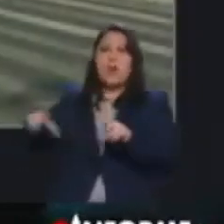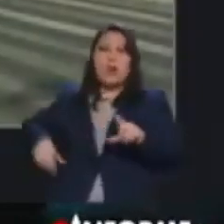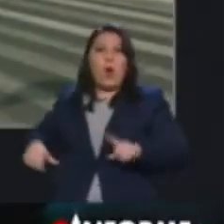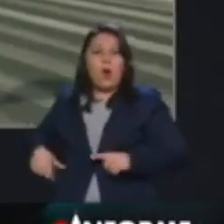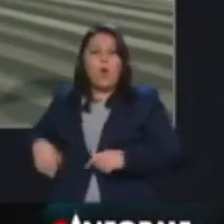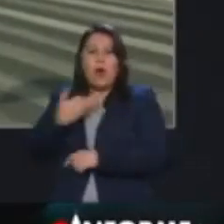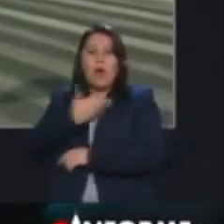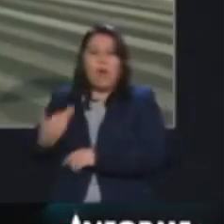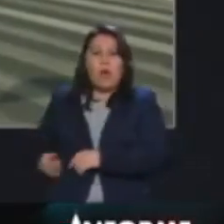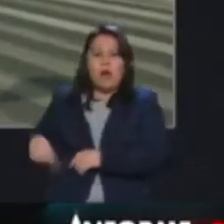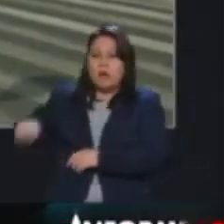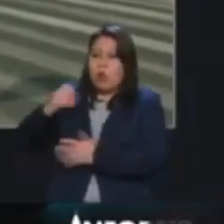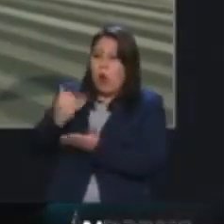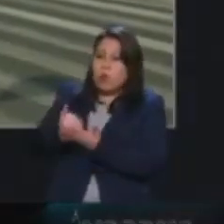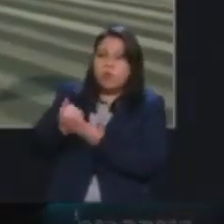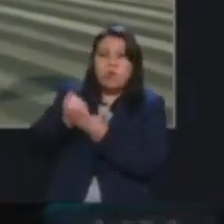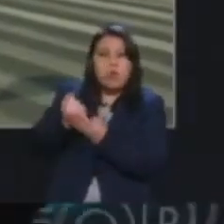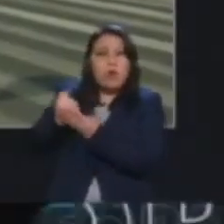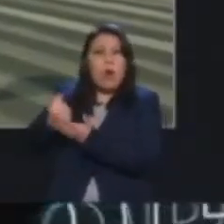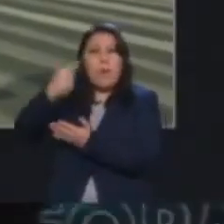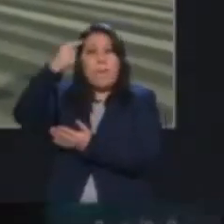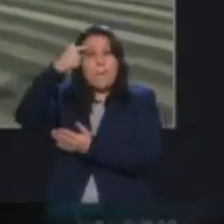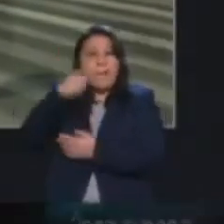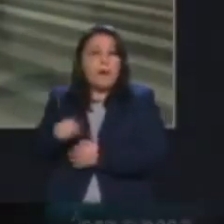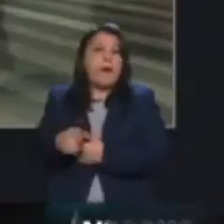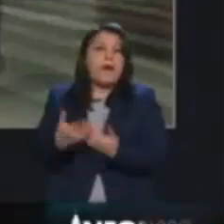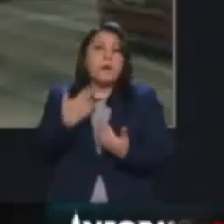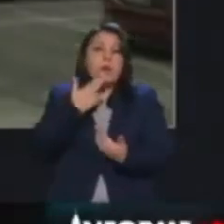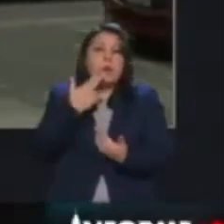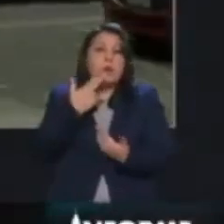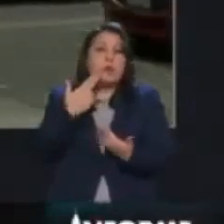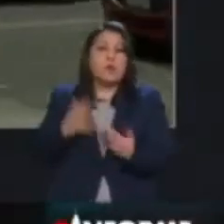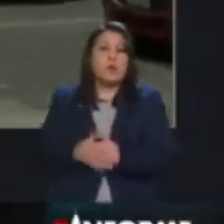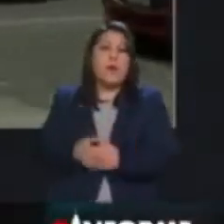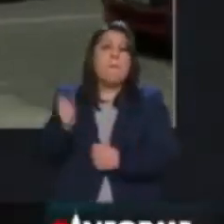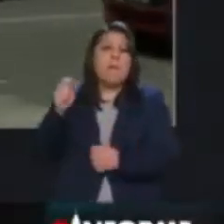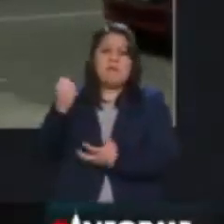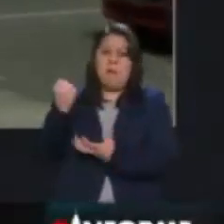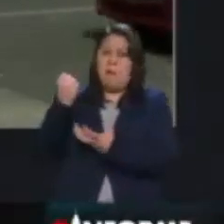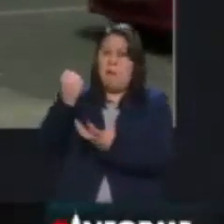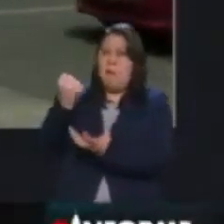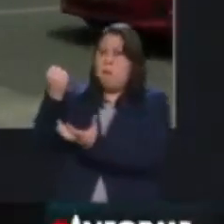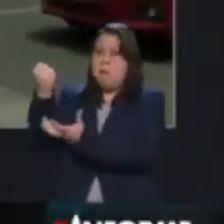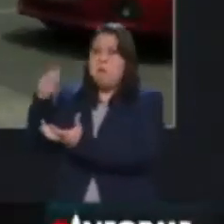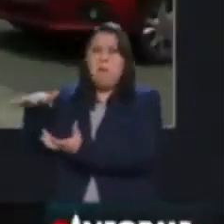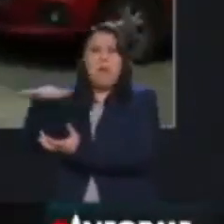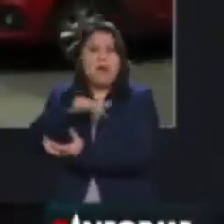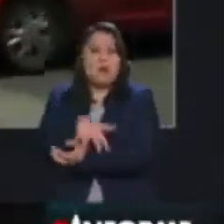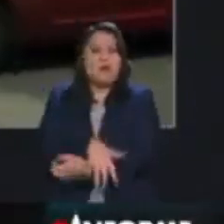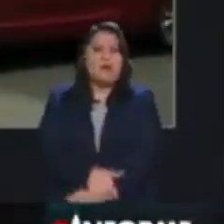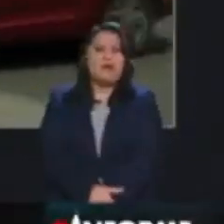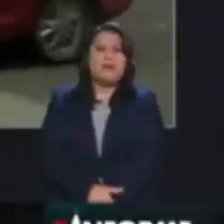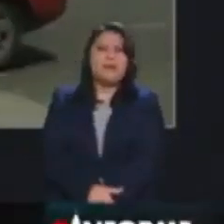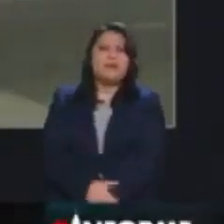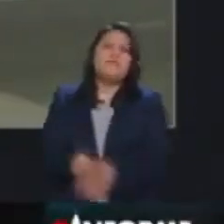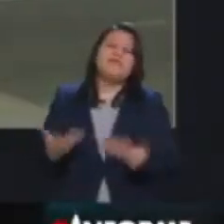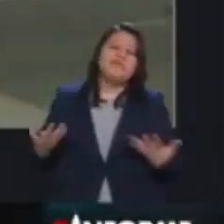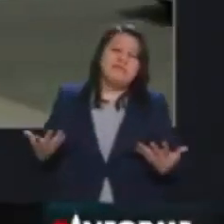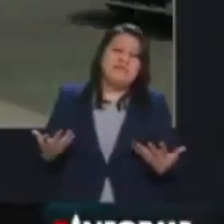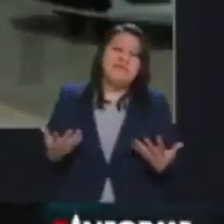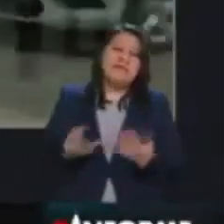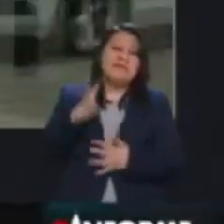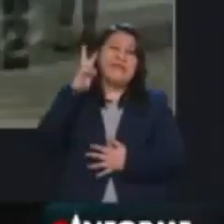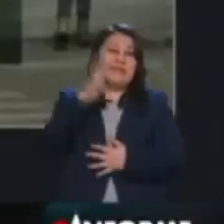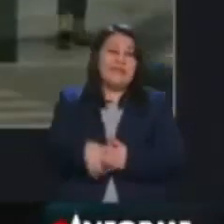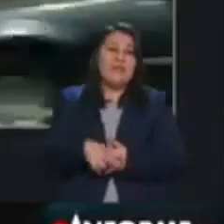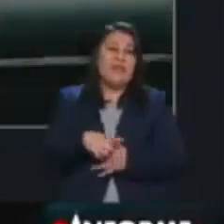también hay unos criterios de cómo asignarlos, ¿no? Que en este caso pues son los fondos de aportaciones. Por otra parte, bueno, pues sí, ellos tienen un